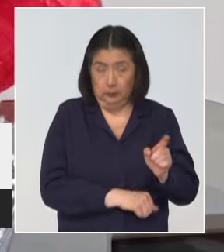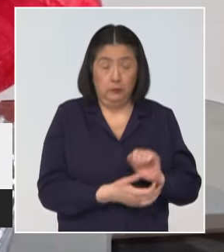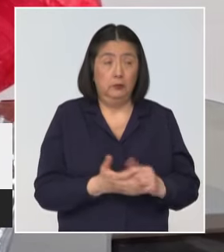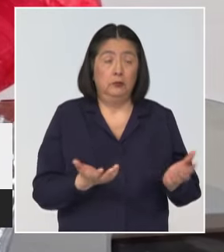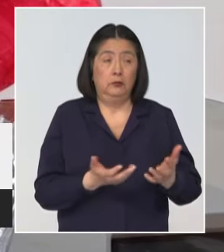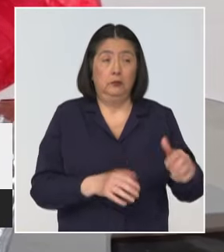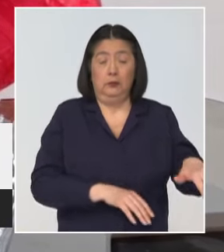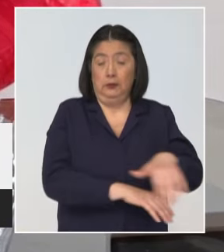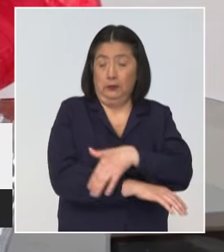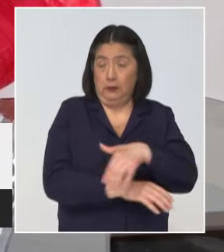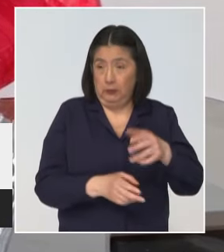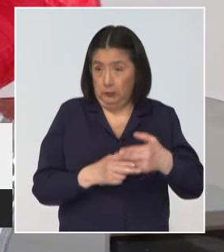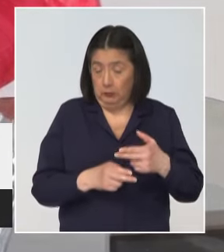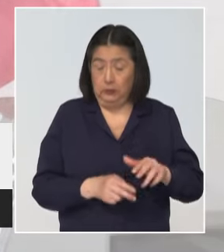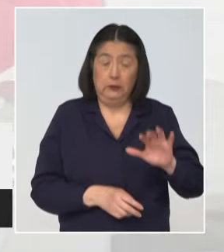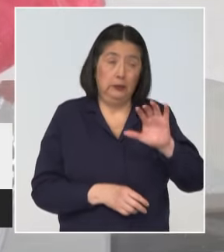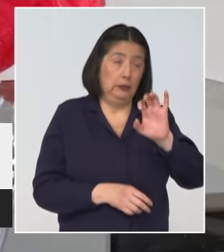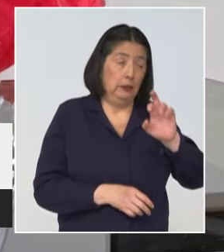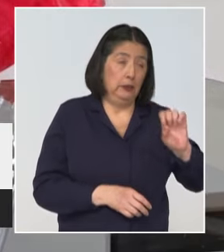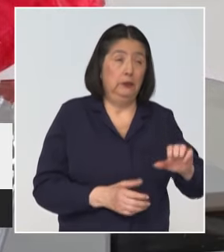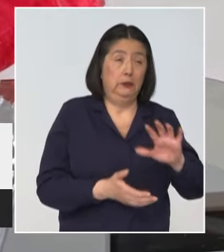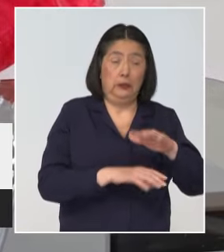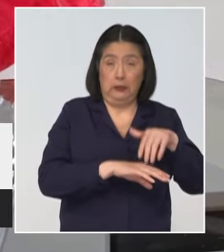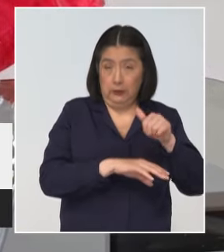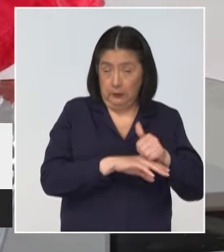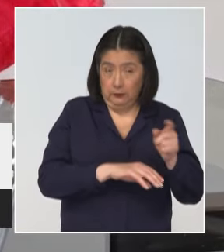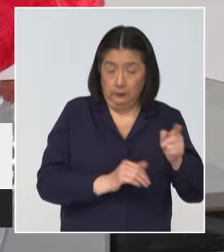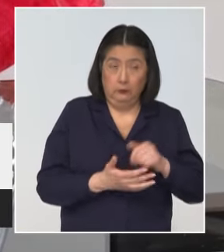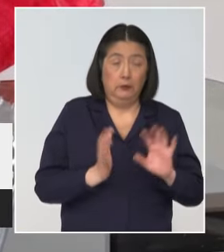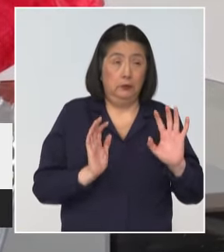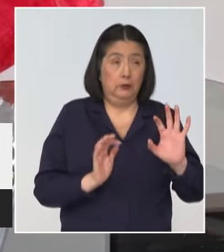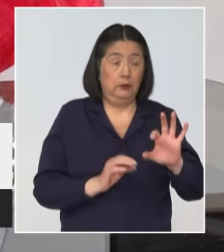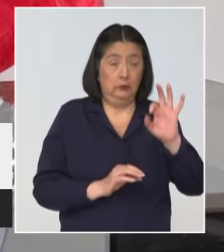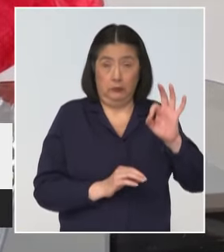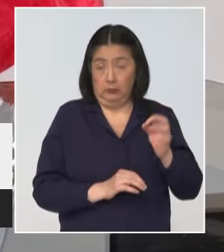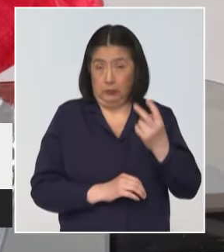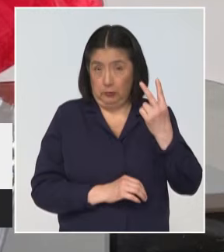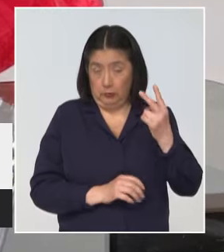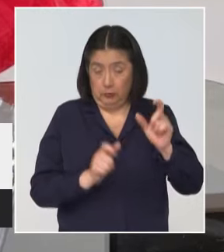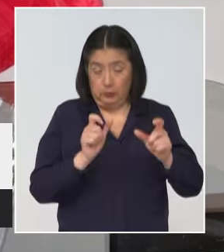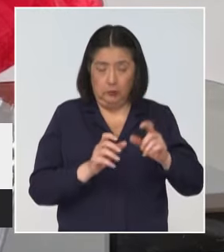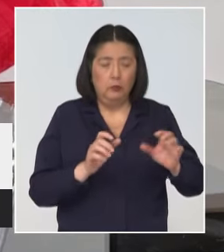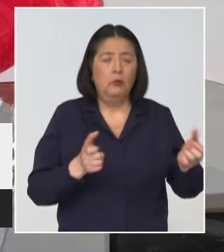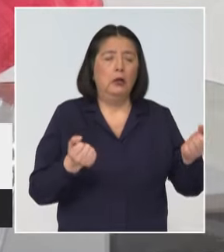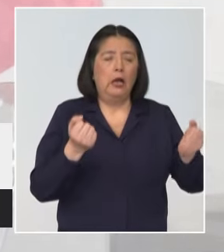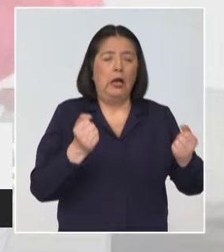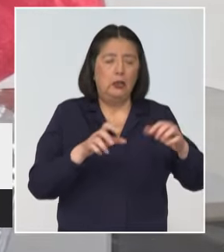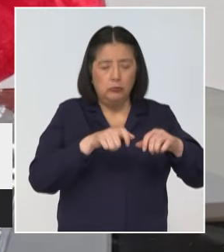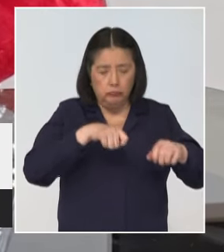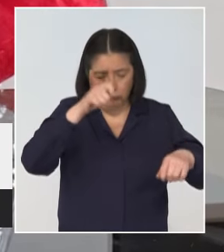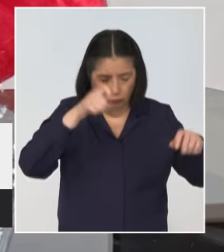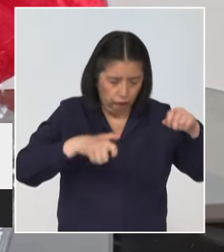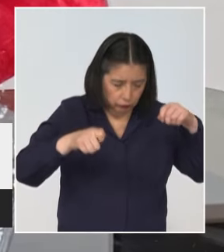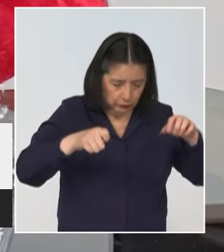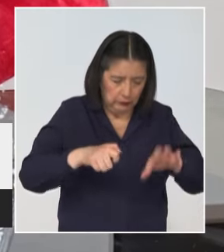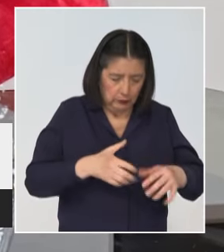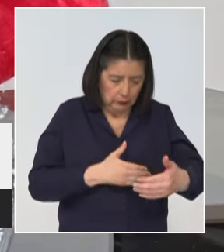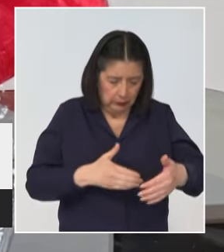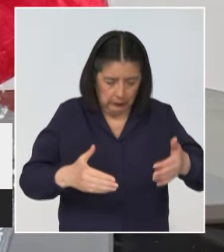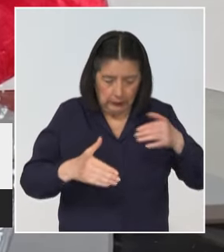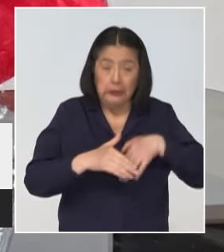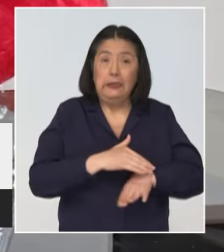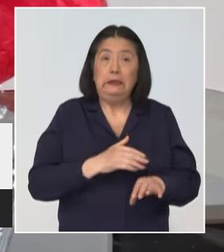unidad de la organización Los Seres, en Ate Vitarte. Se capturan dos sujetos y al realizar el registro vehicular se encuentra en el